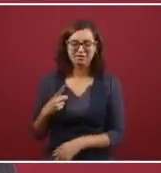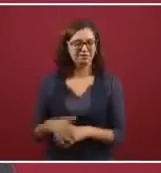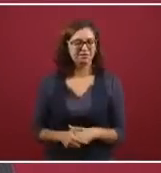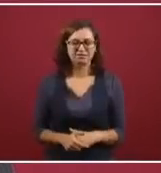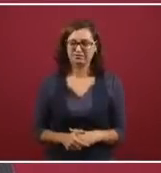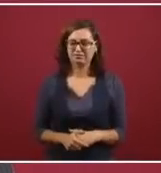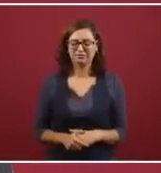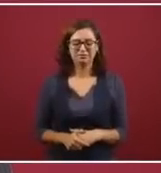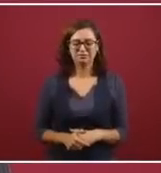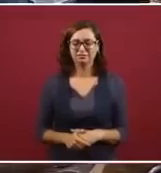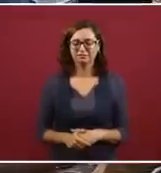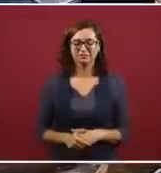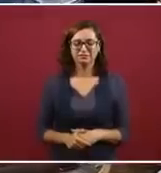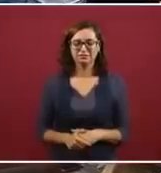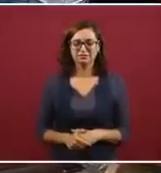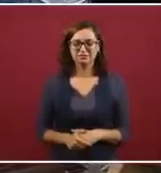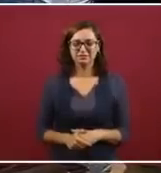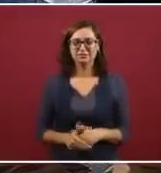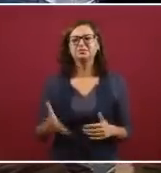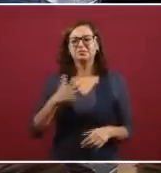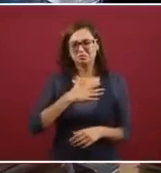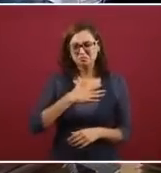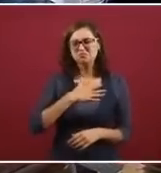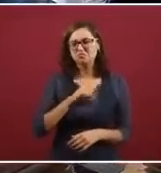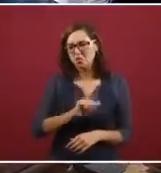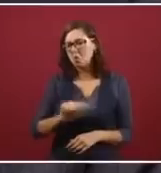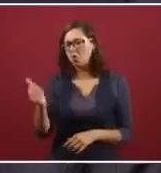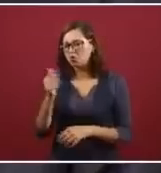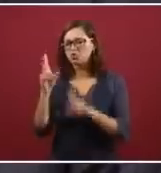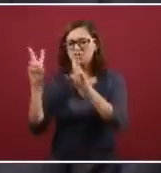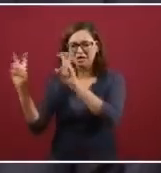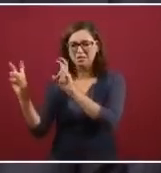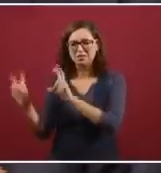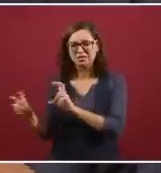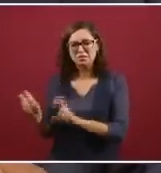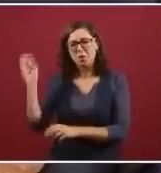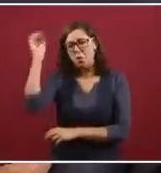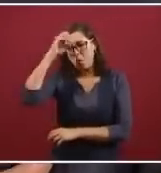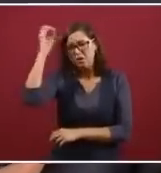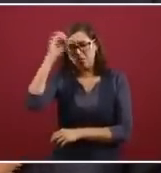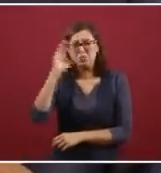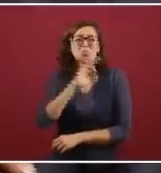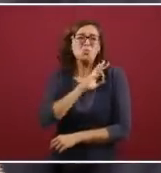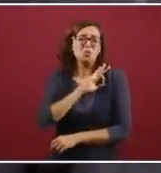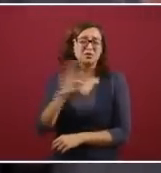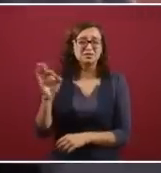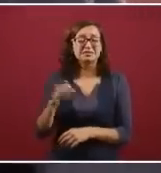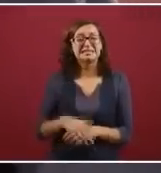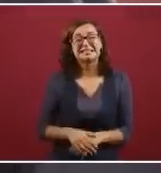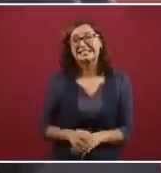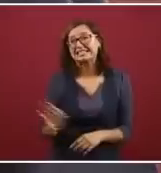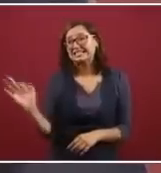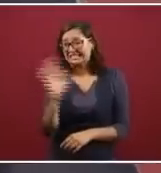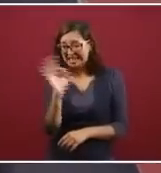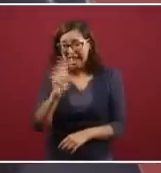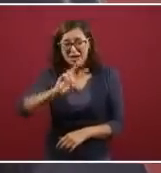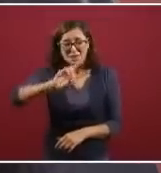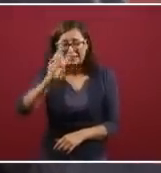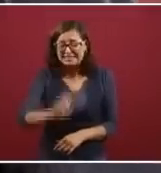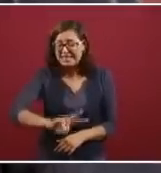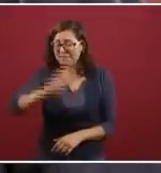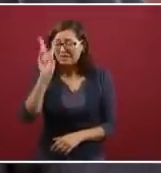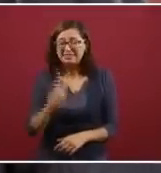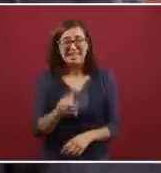Sí. Puedo opinar de otras cosas, solo que sea una cuestión muy grave, muy grave, muy grave.